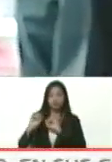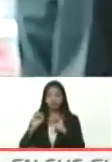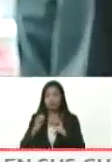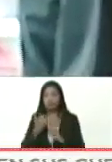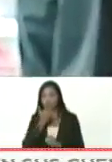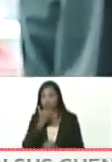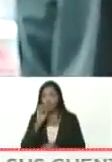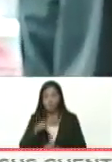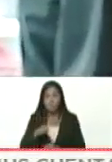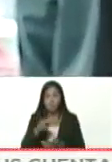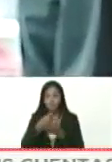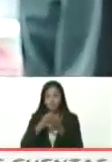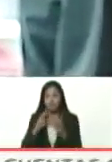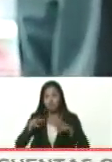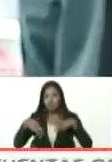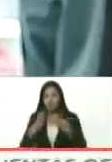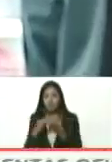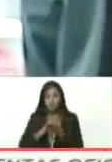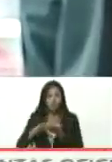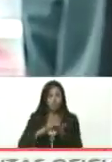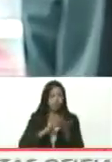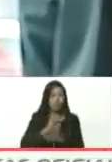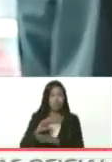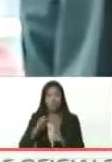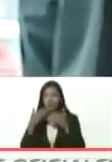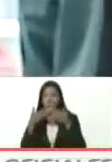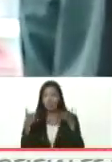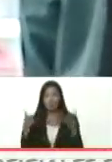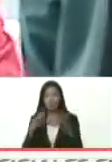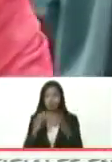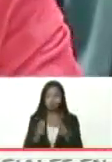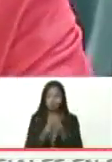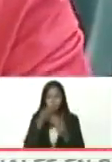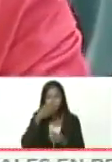errores y tomando rectificaciones en público junto al pueblo.